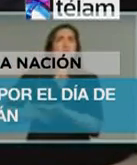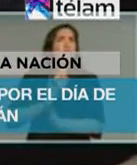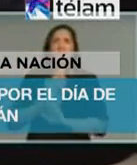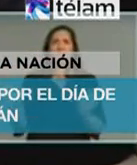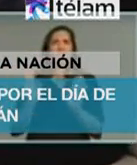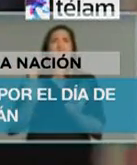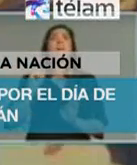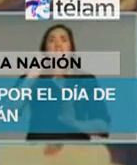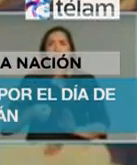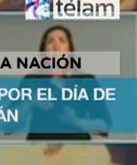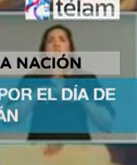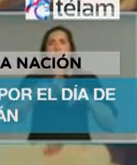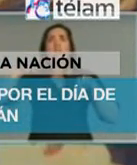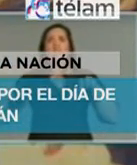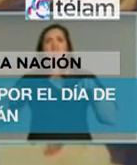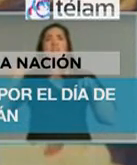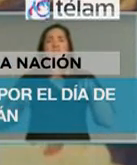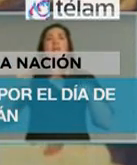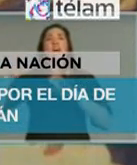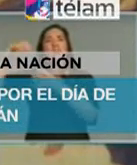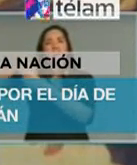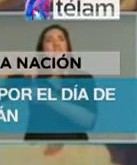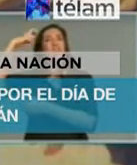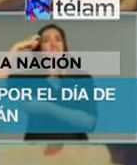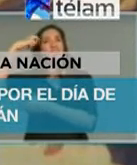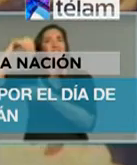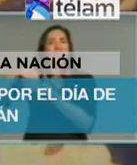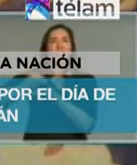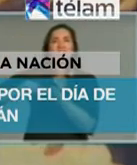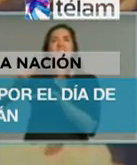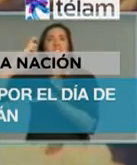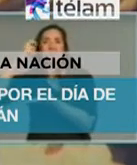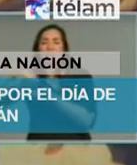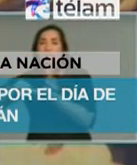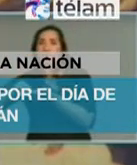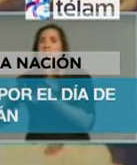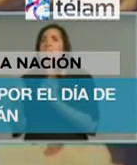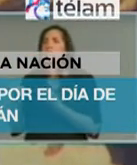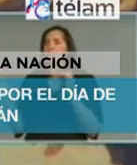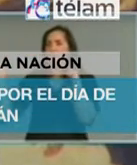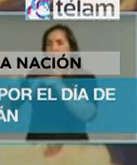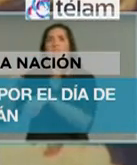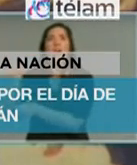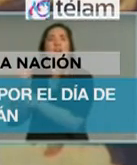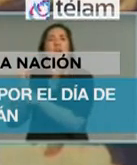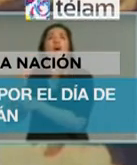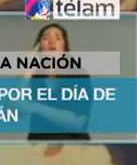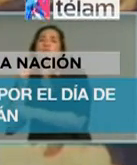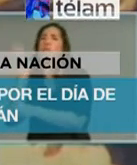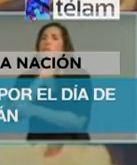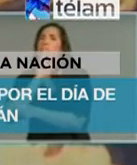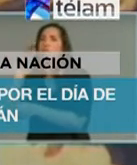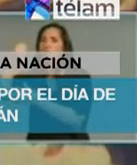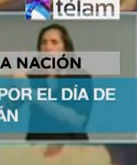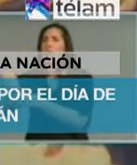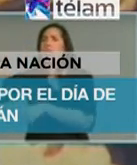Poder Legislativo, que requiere de hombres y mujeres que cuando toman decisiones